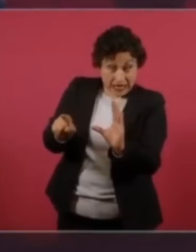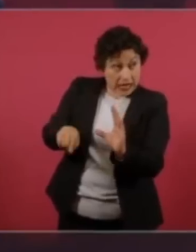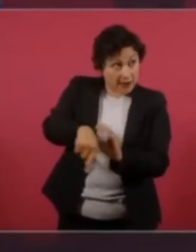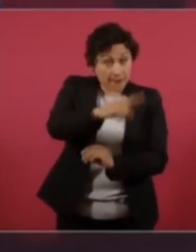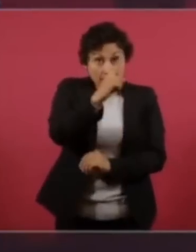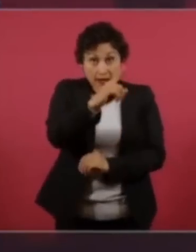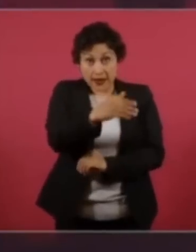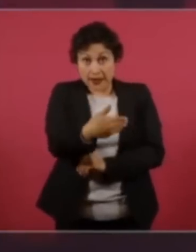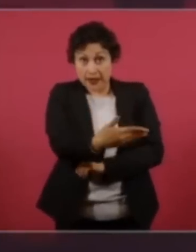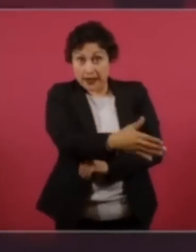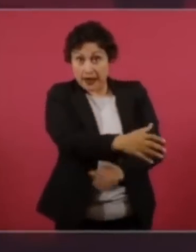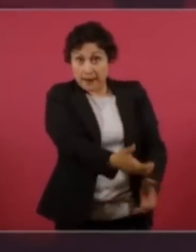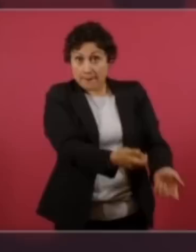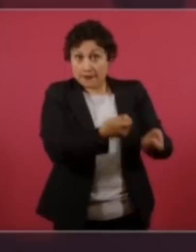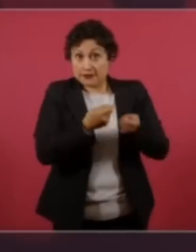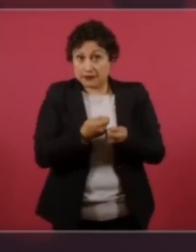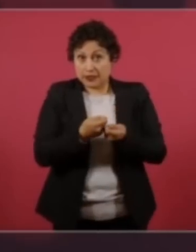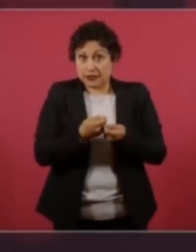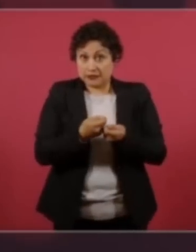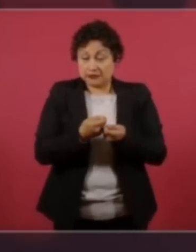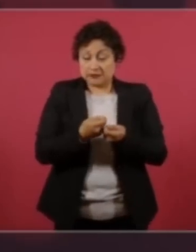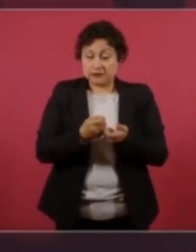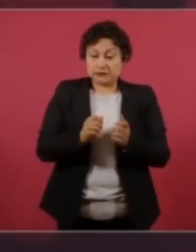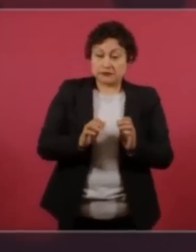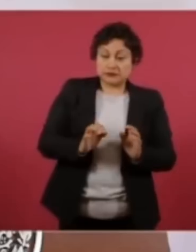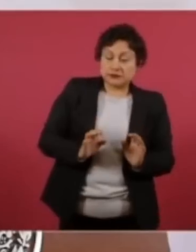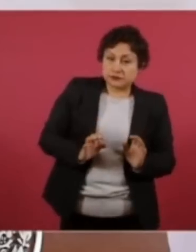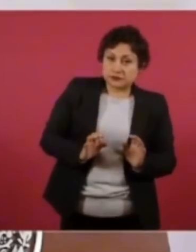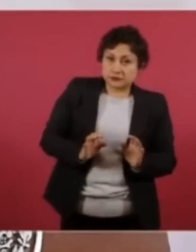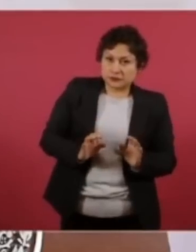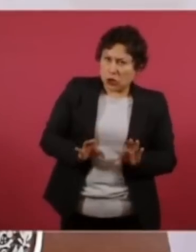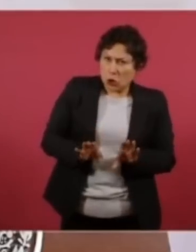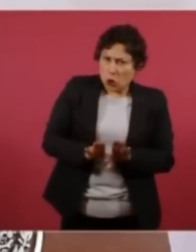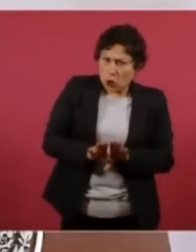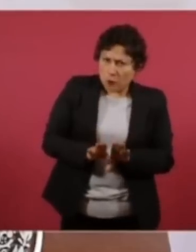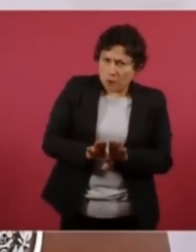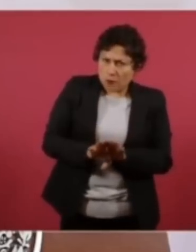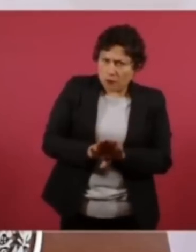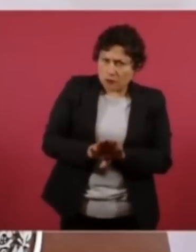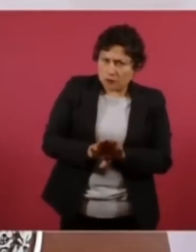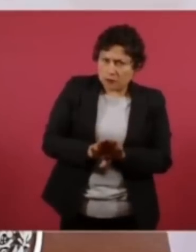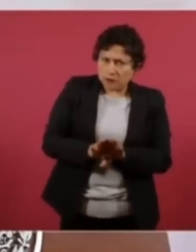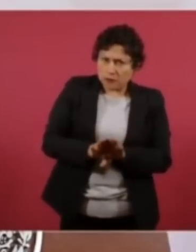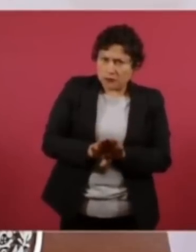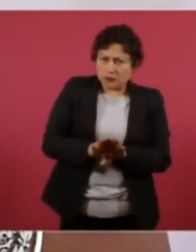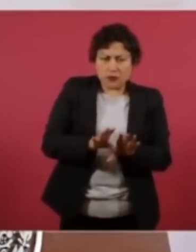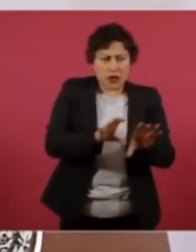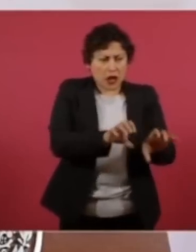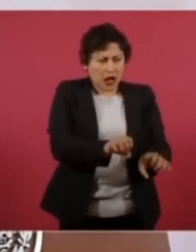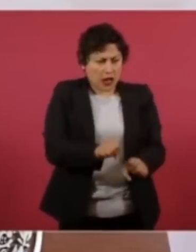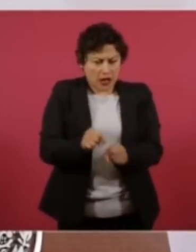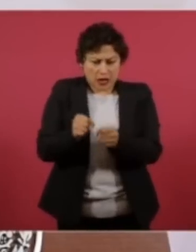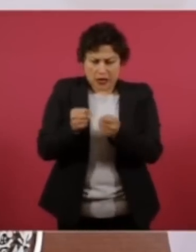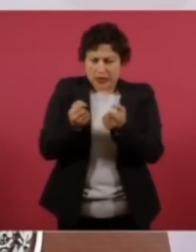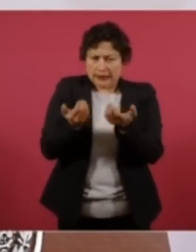¿Y en dónde va a pescar entonces la gente? ¿Qué va a pescar?